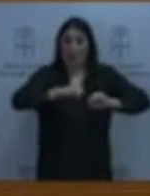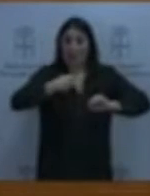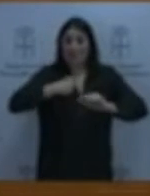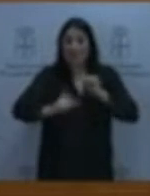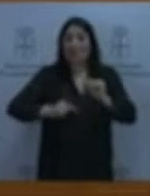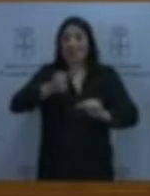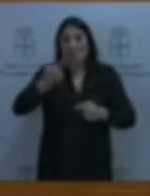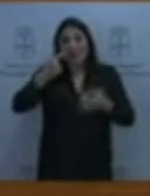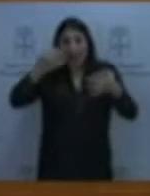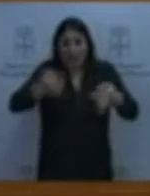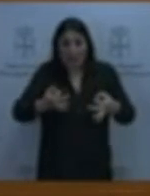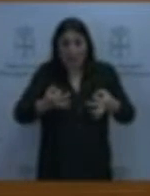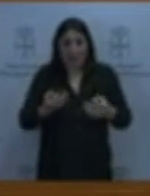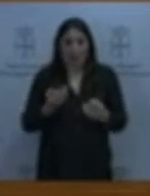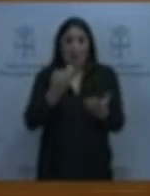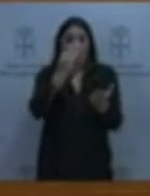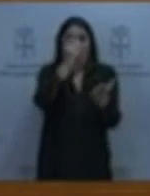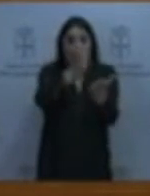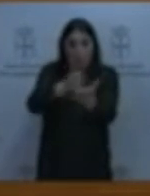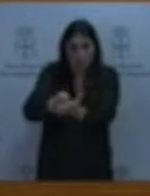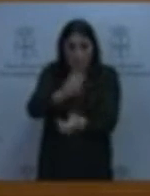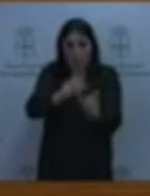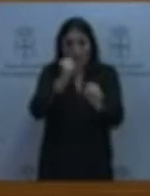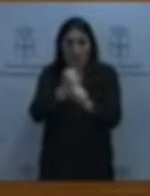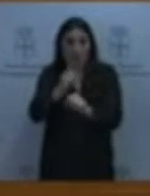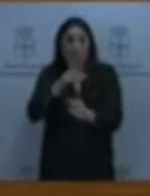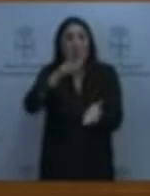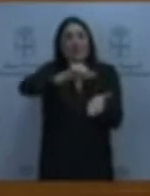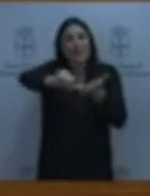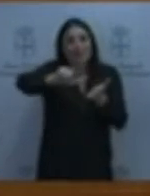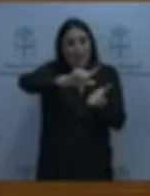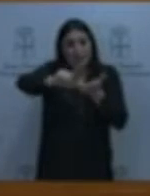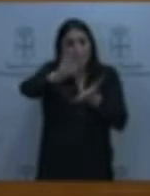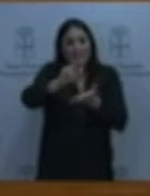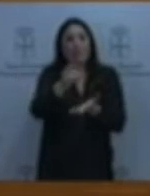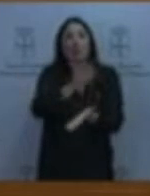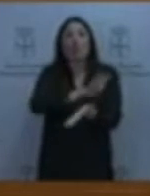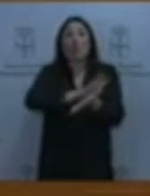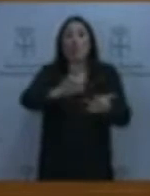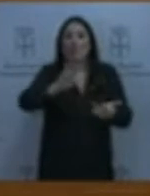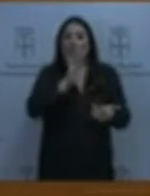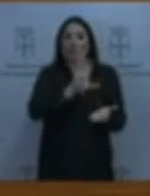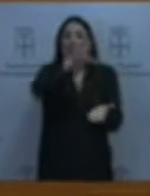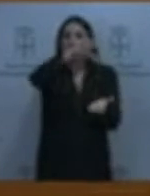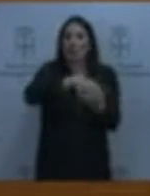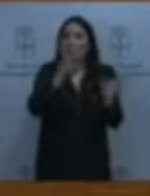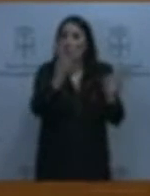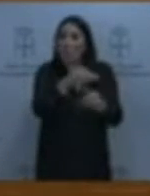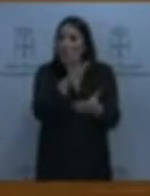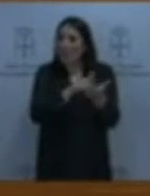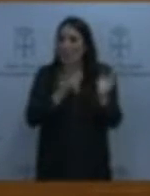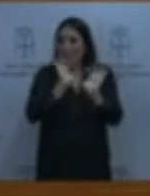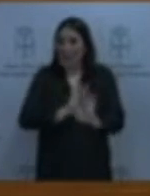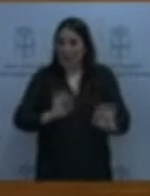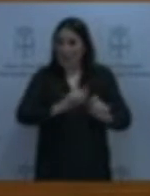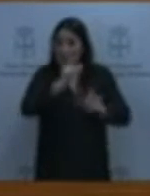puso a disposición de los trabajadores que recibieron la liquidación, pero no así la compensación por el cierre del centro. La plantilla recibe las cartas